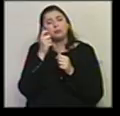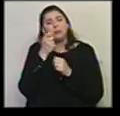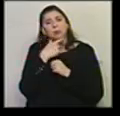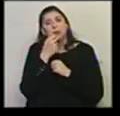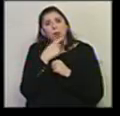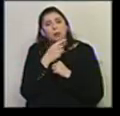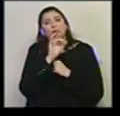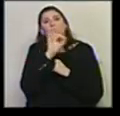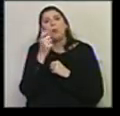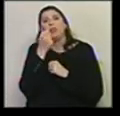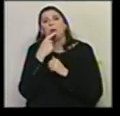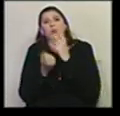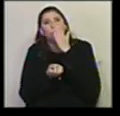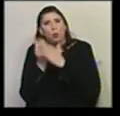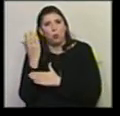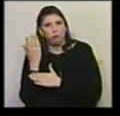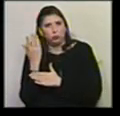medicamentos.